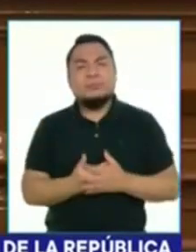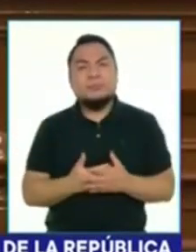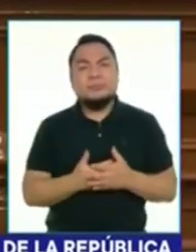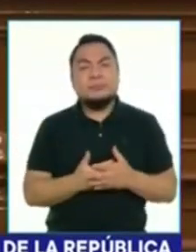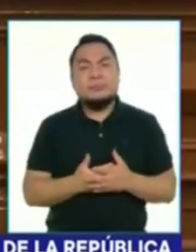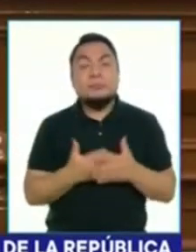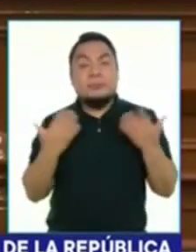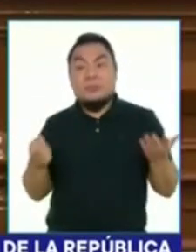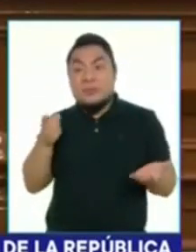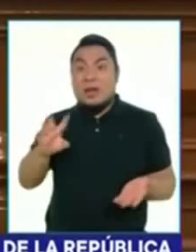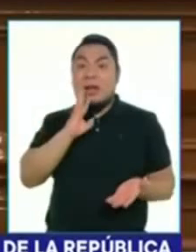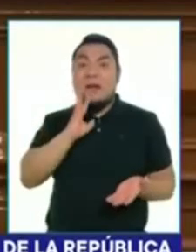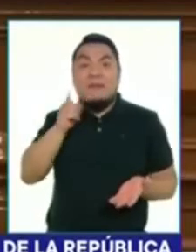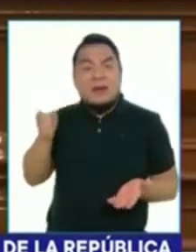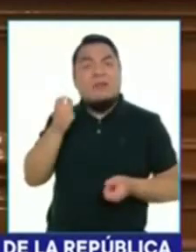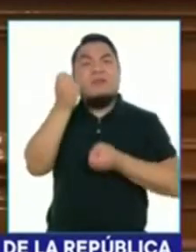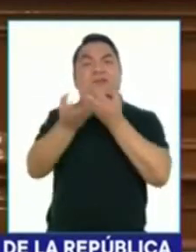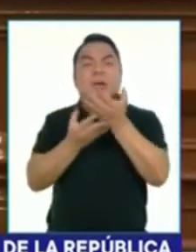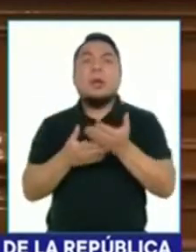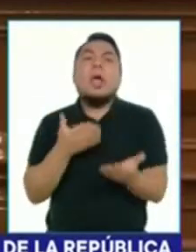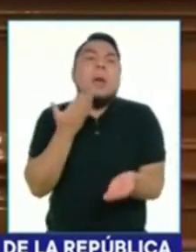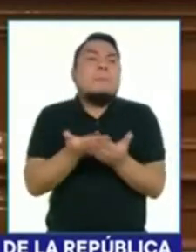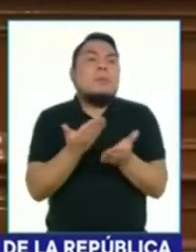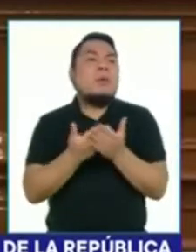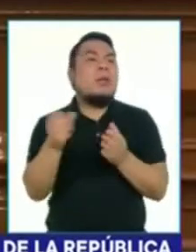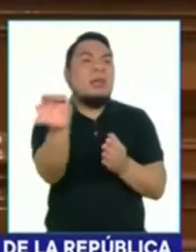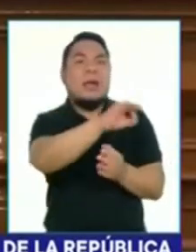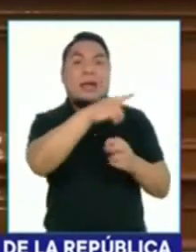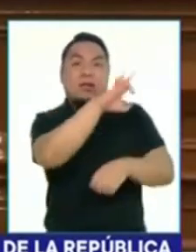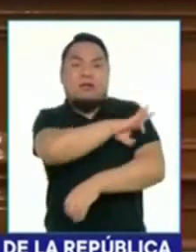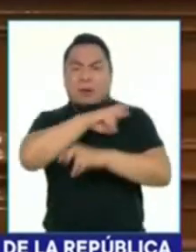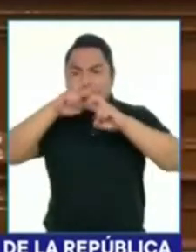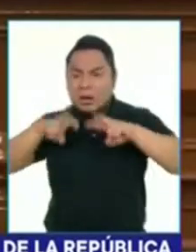cuyos dichos no han sido corroborados por nadie. Se puede vacar.